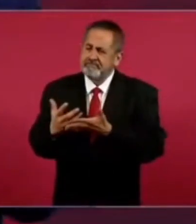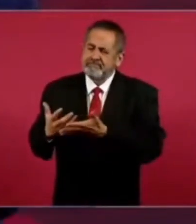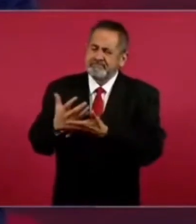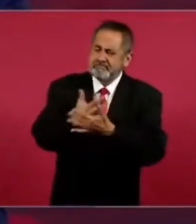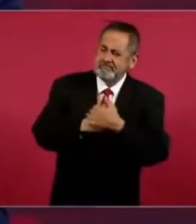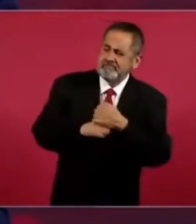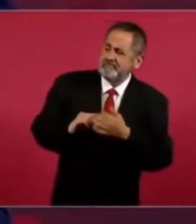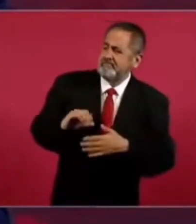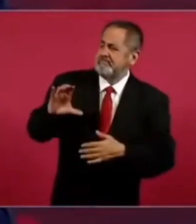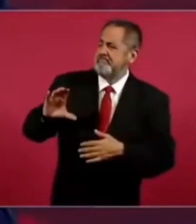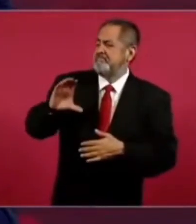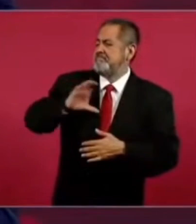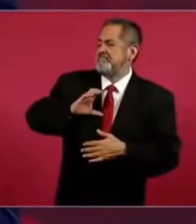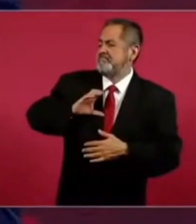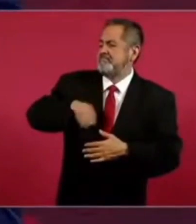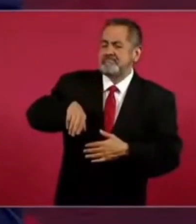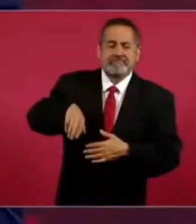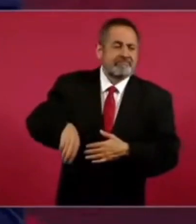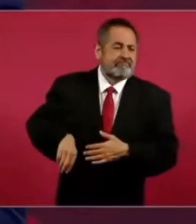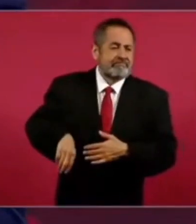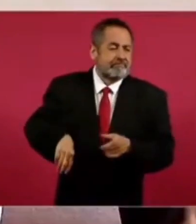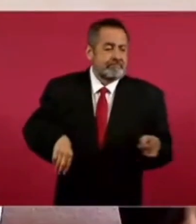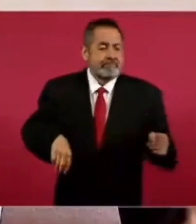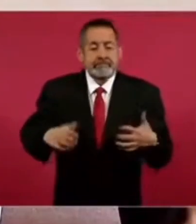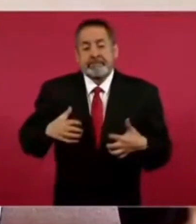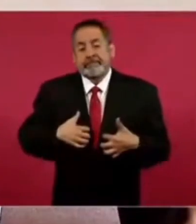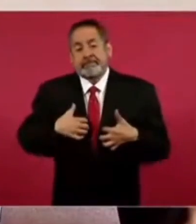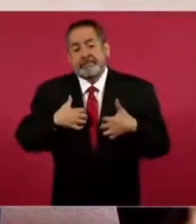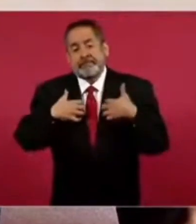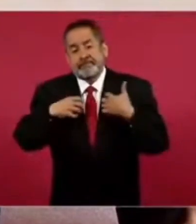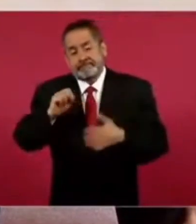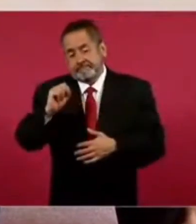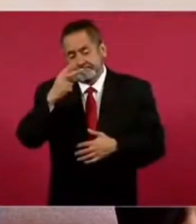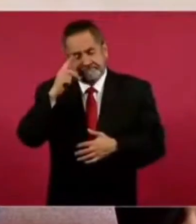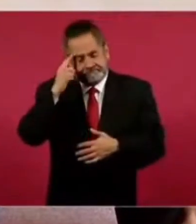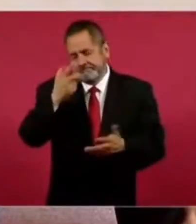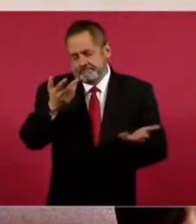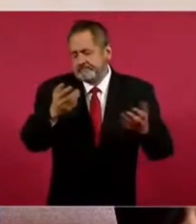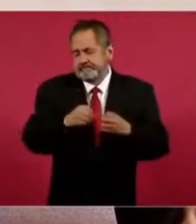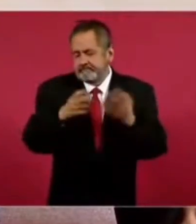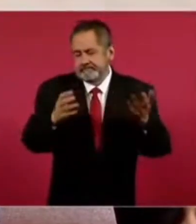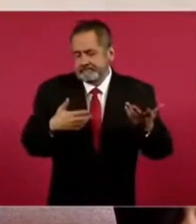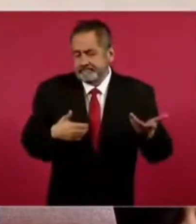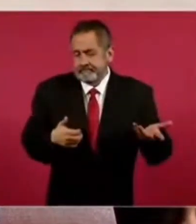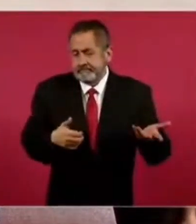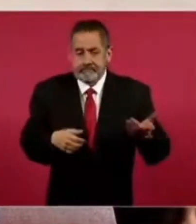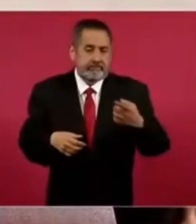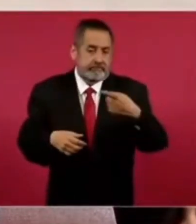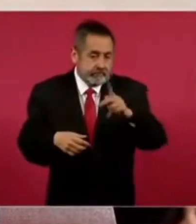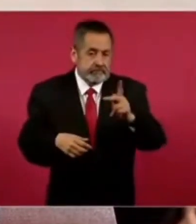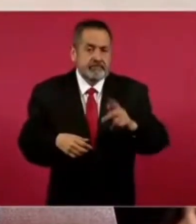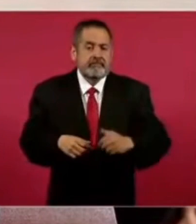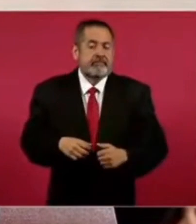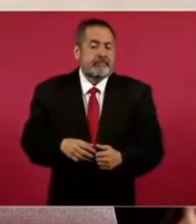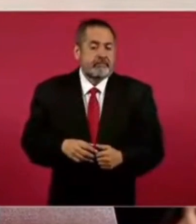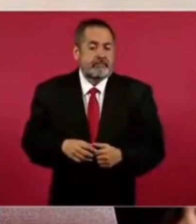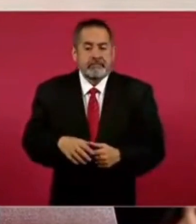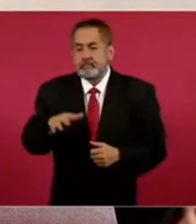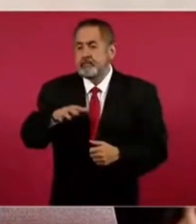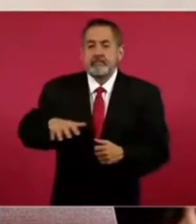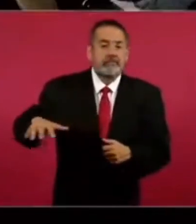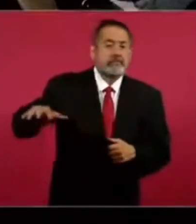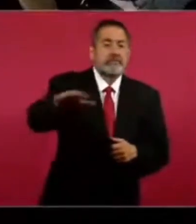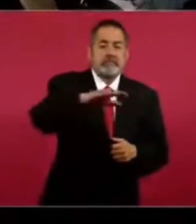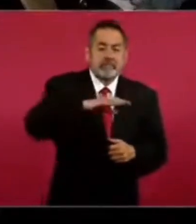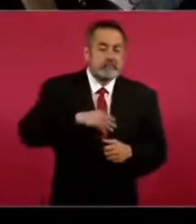Entonces yo entiendo pues que están molestos, todo les molesta, pero la gente pues es la que recibe